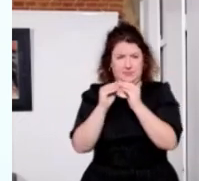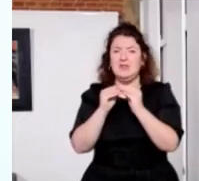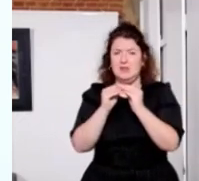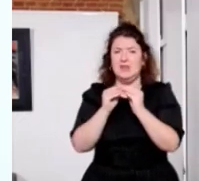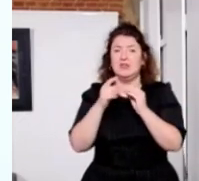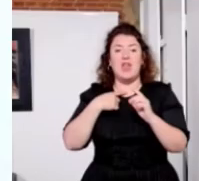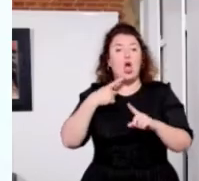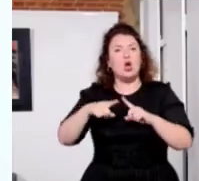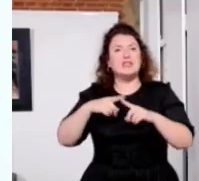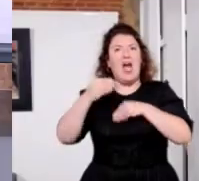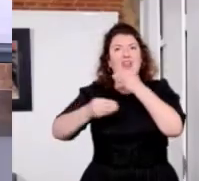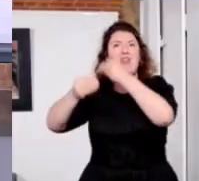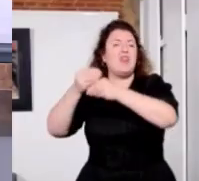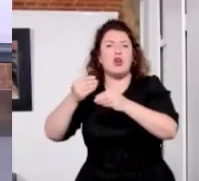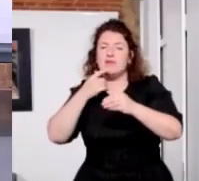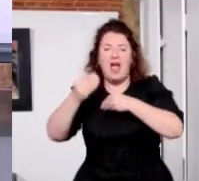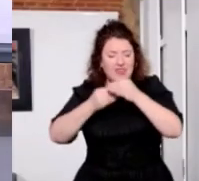más.